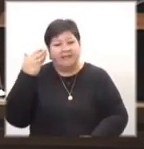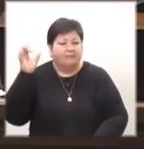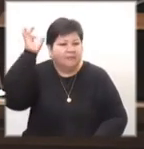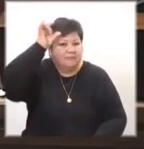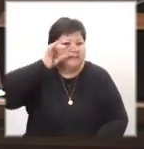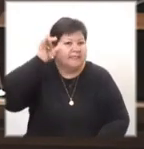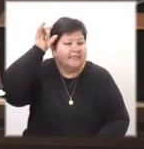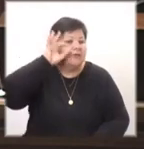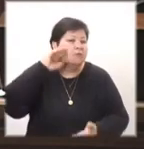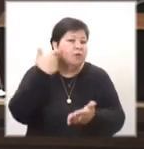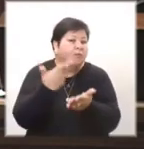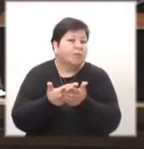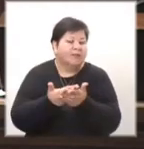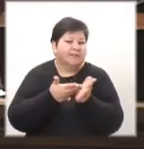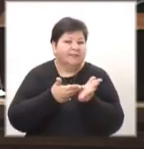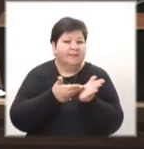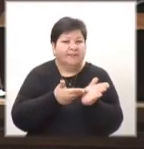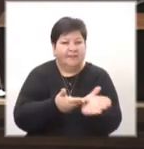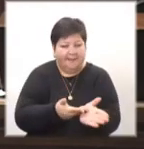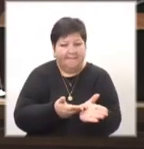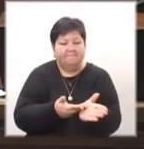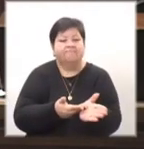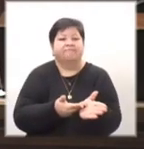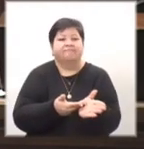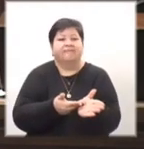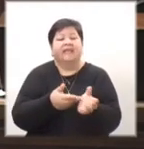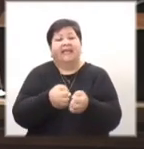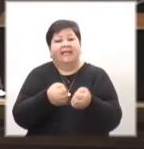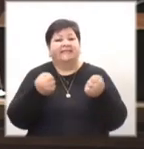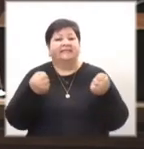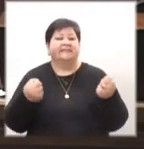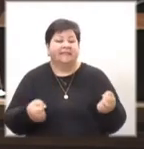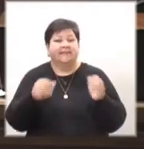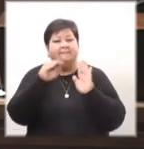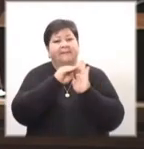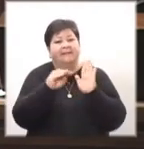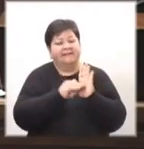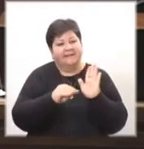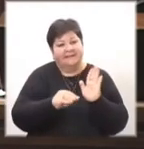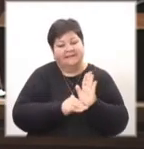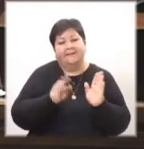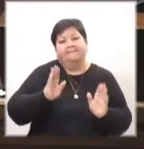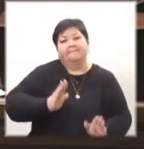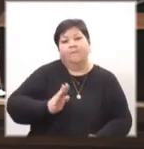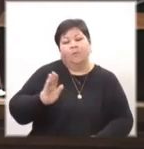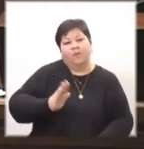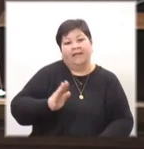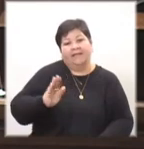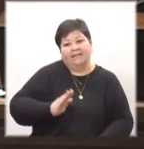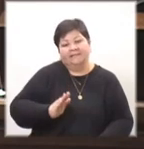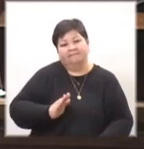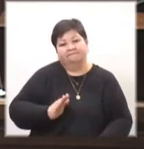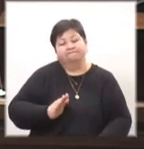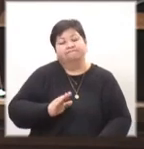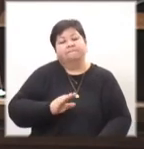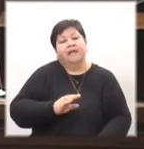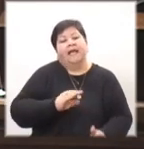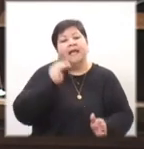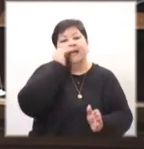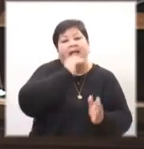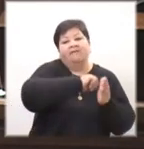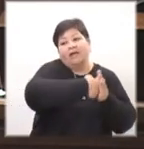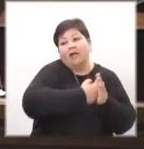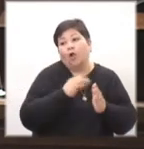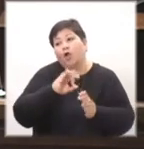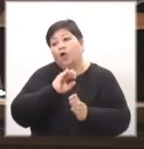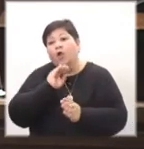una propuesta que extiende esta medida a las mujeres afiliadas a las cajas paraestatales, iniciativa que tampoco fue acompañada